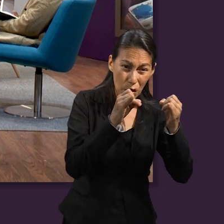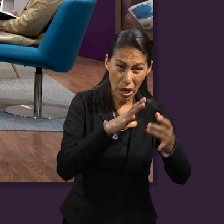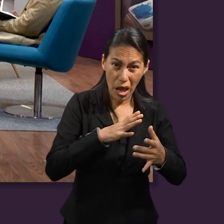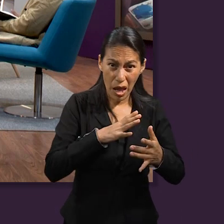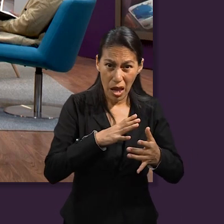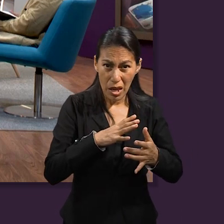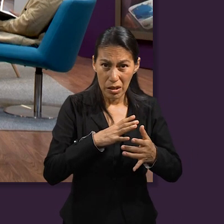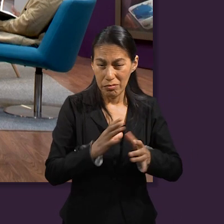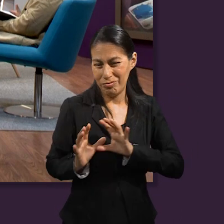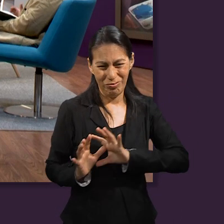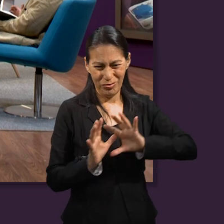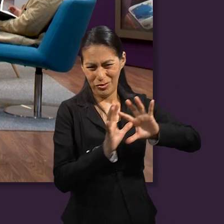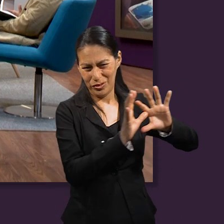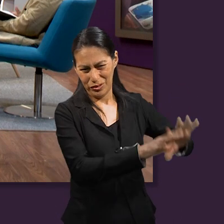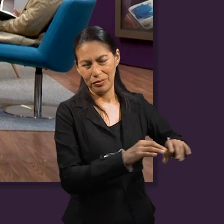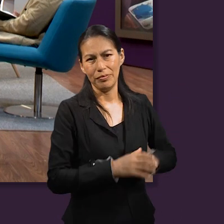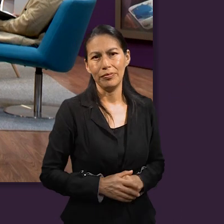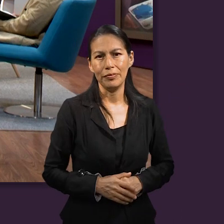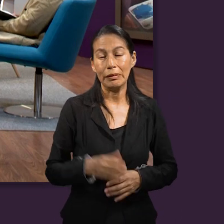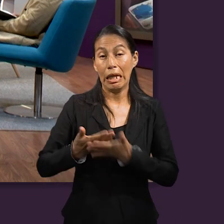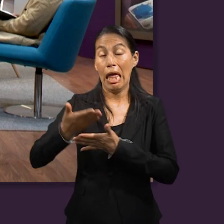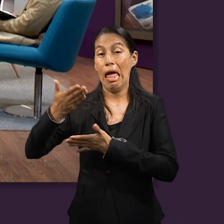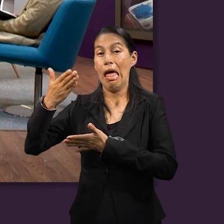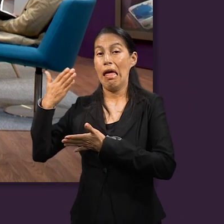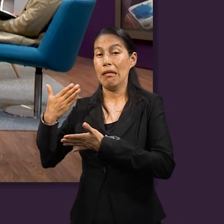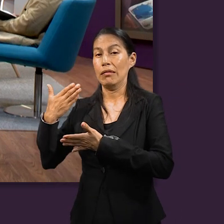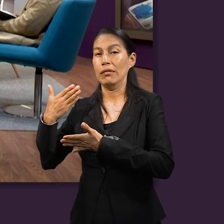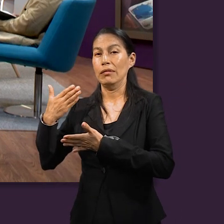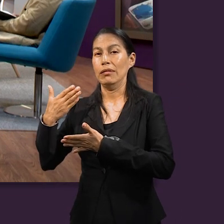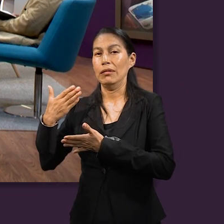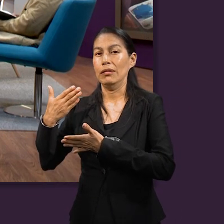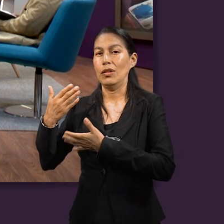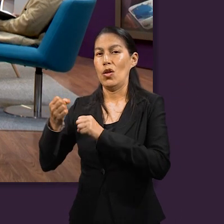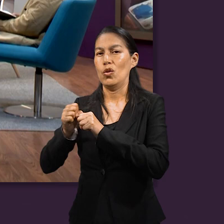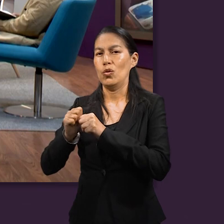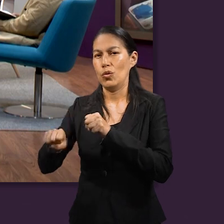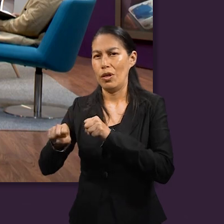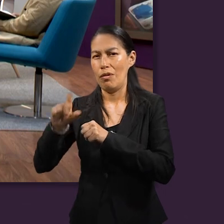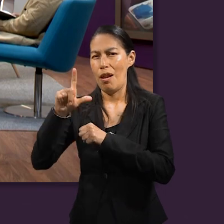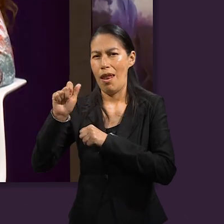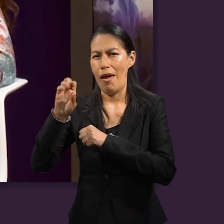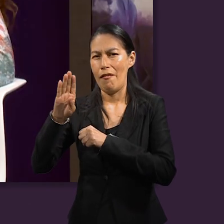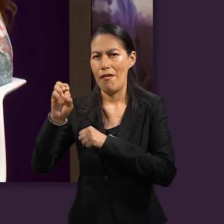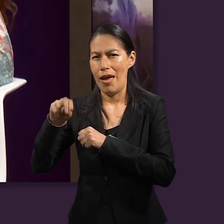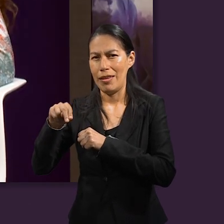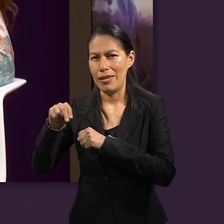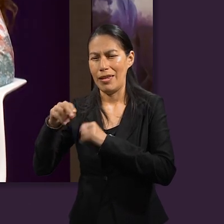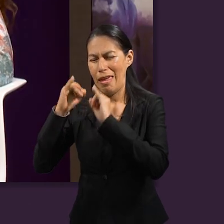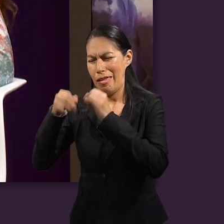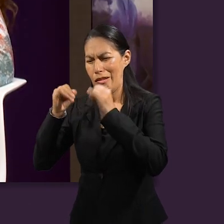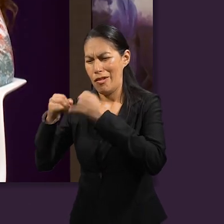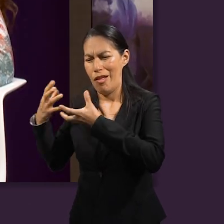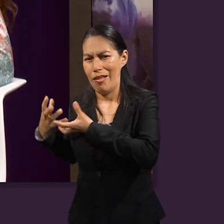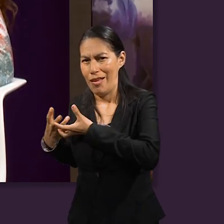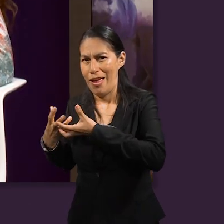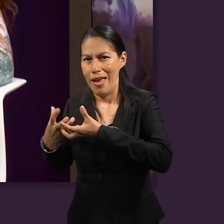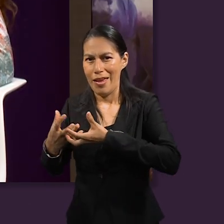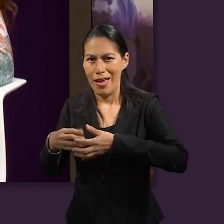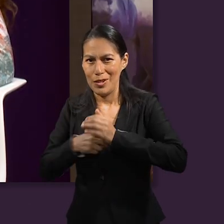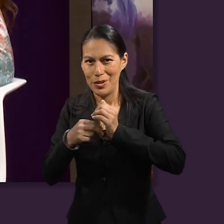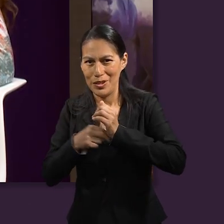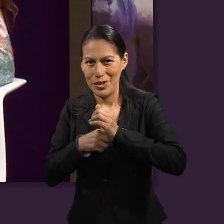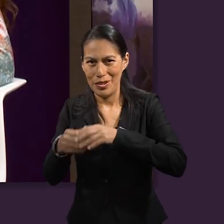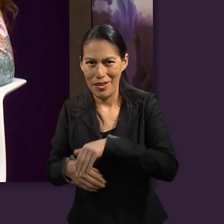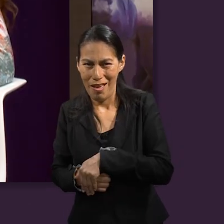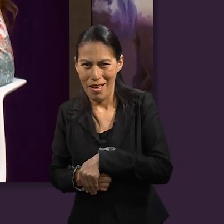ídolos que traían también desde desde la casa de donde estaba antes no con su suegro lavan y me